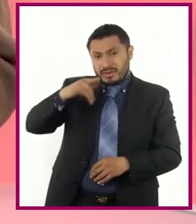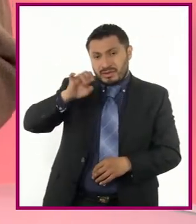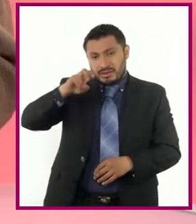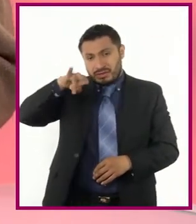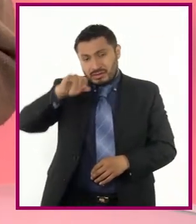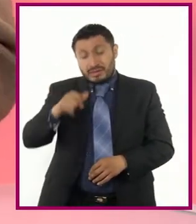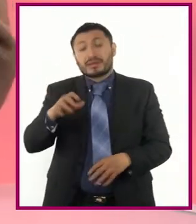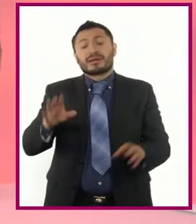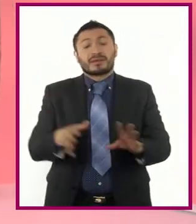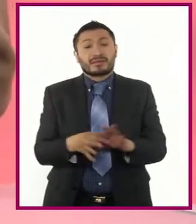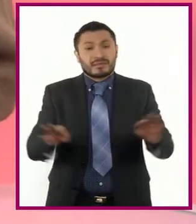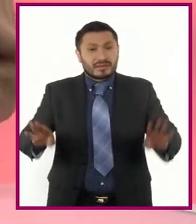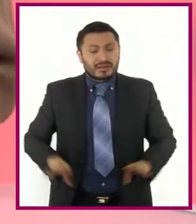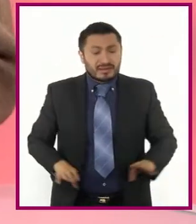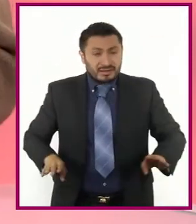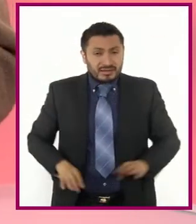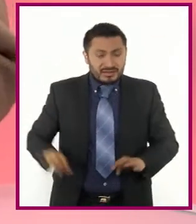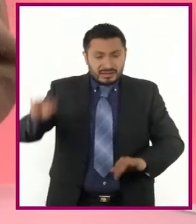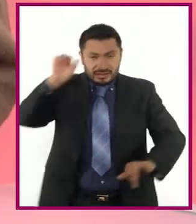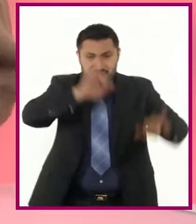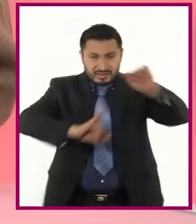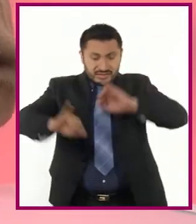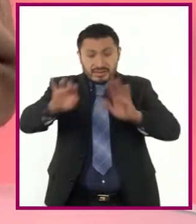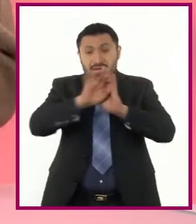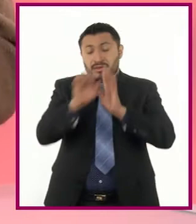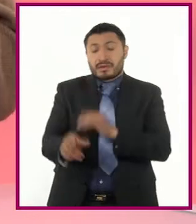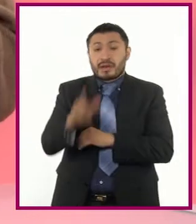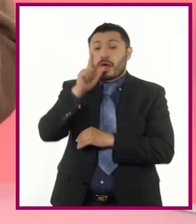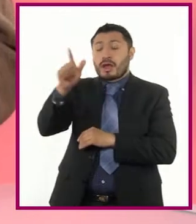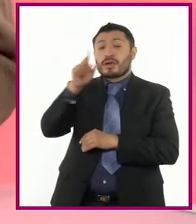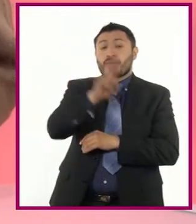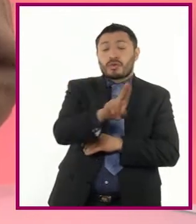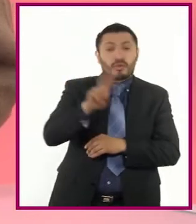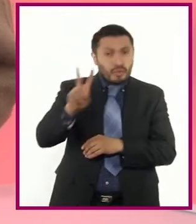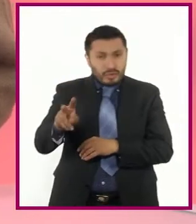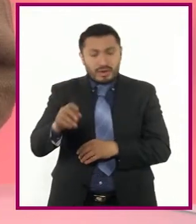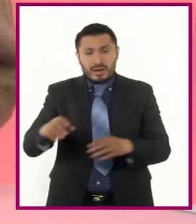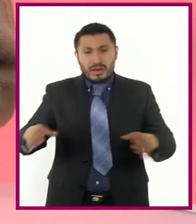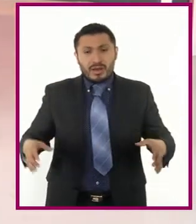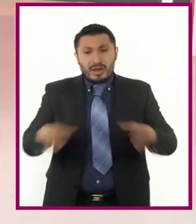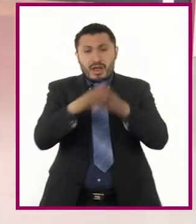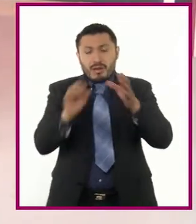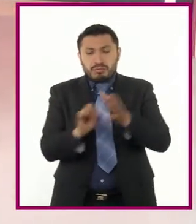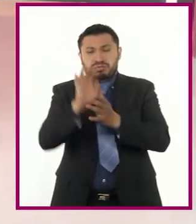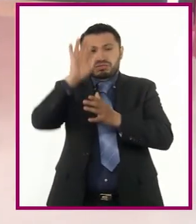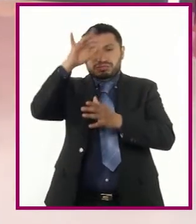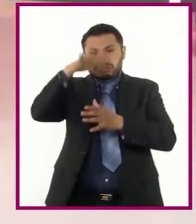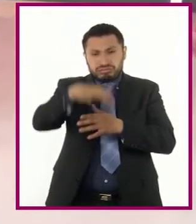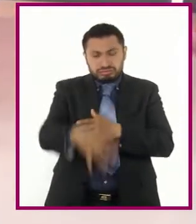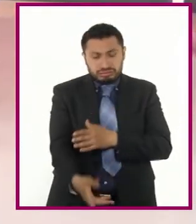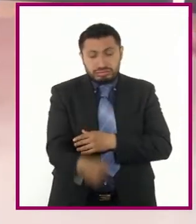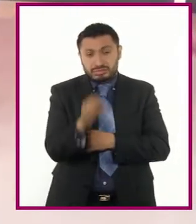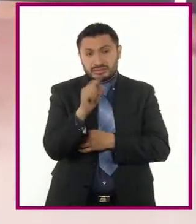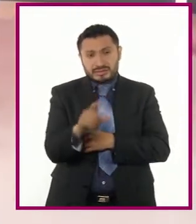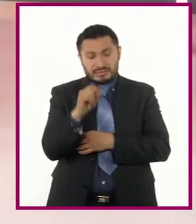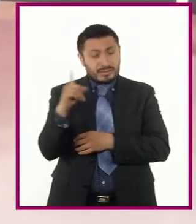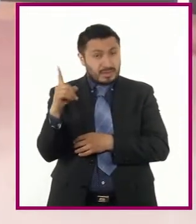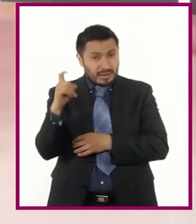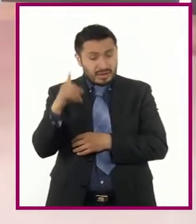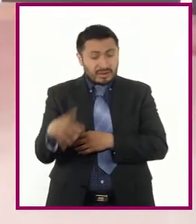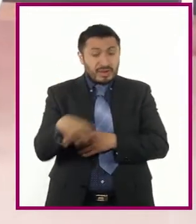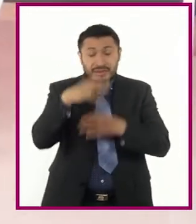químicos inorgánicos, con ciertos factores como la luz ultravioleta, las erupciones volcánicas, también la presencia del agua,